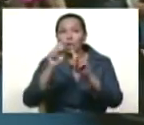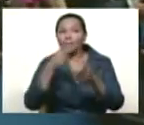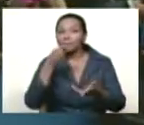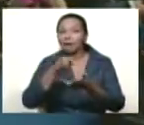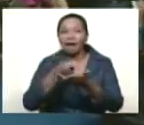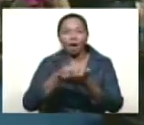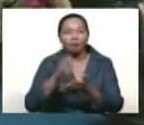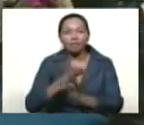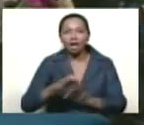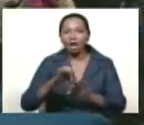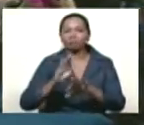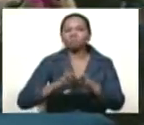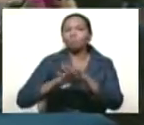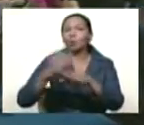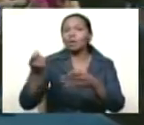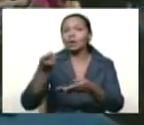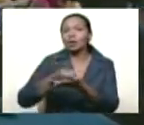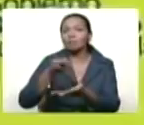¿Por qué no le han pagado?